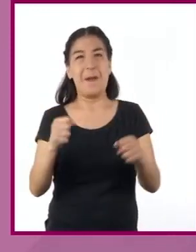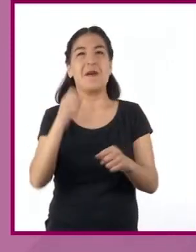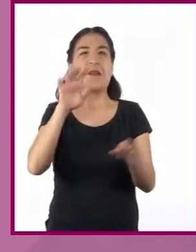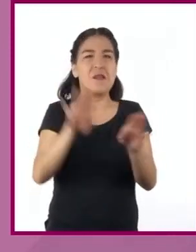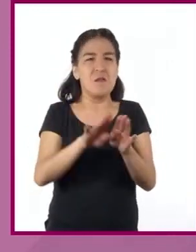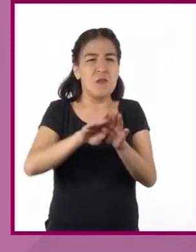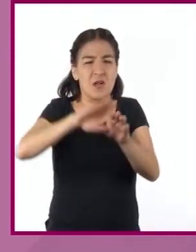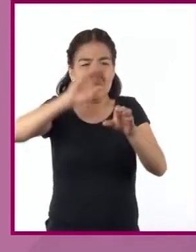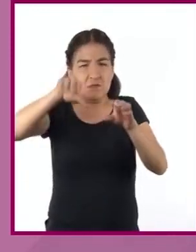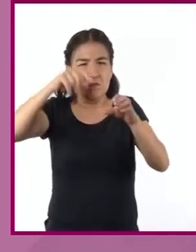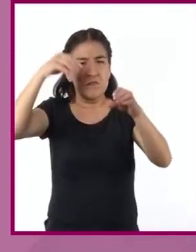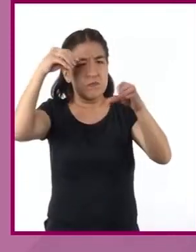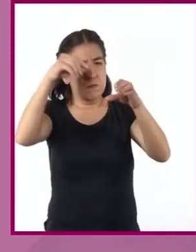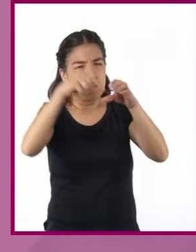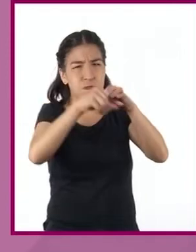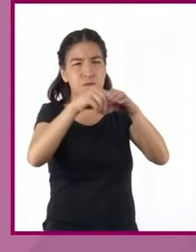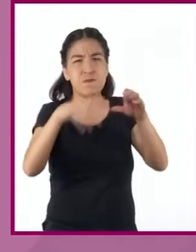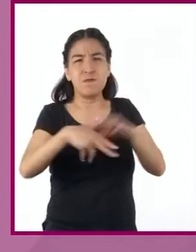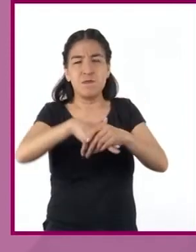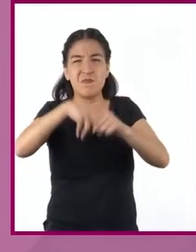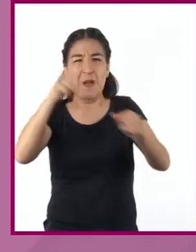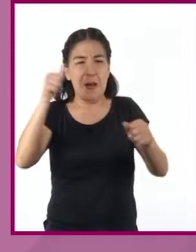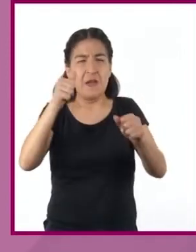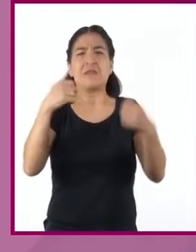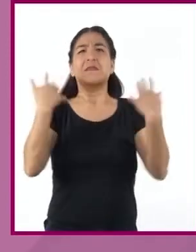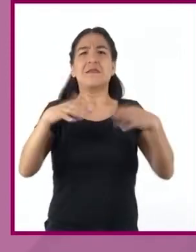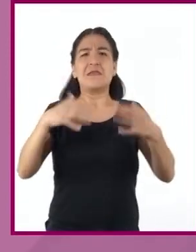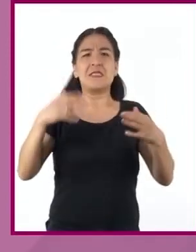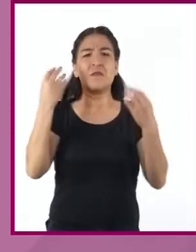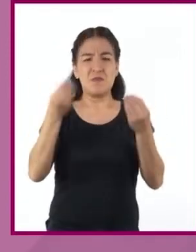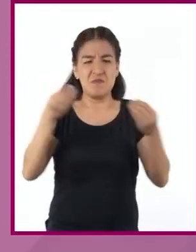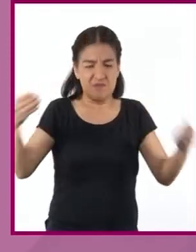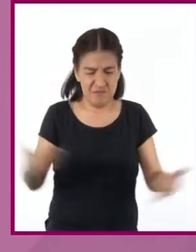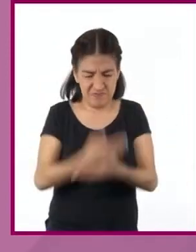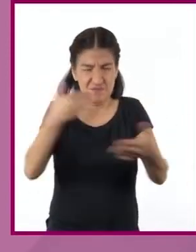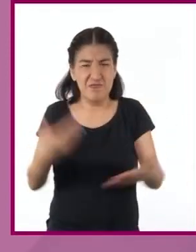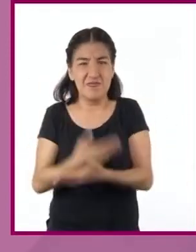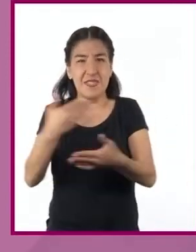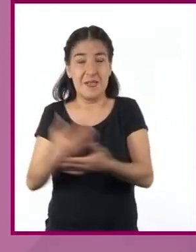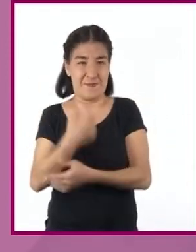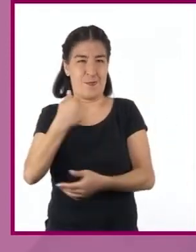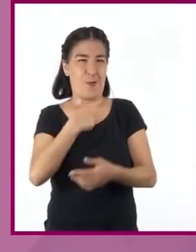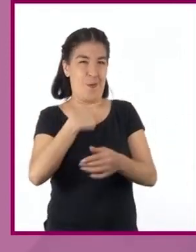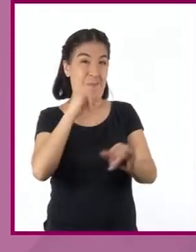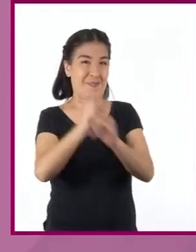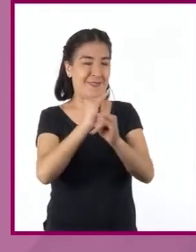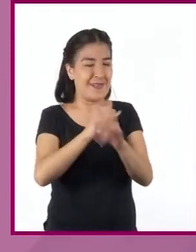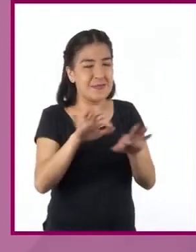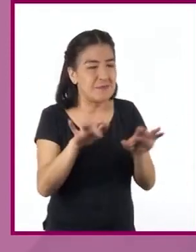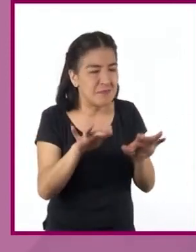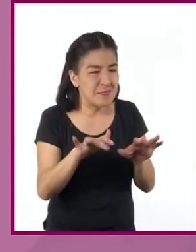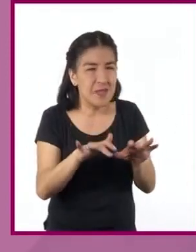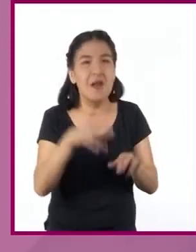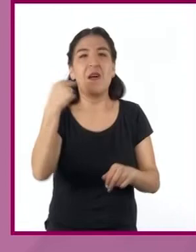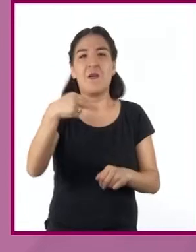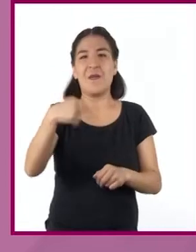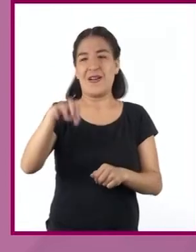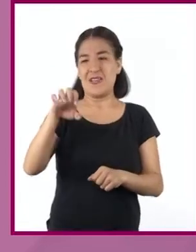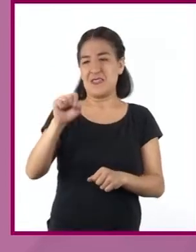orificio del cual me salieron cientos de células que, según leí en internet, se llaman